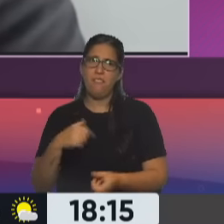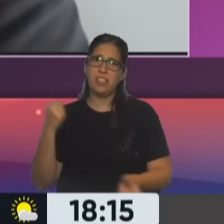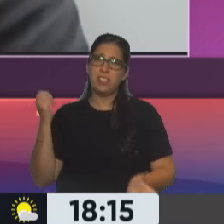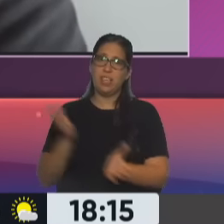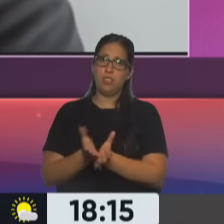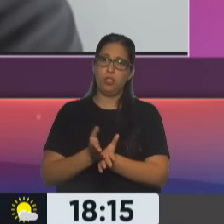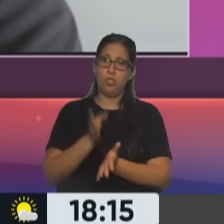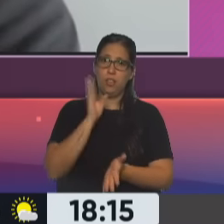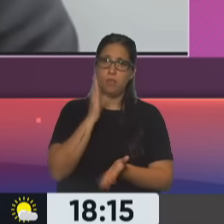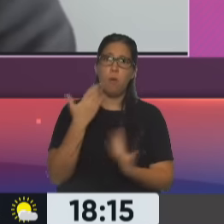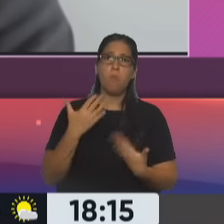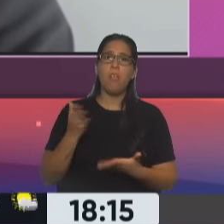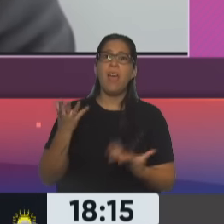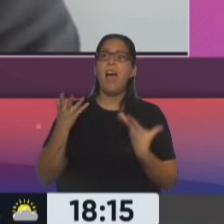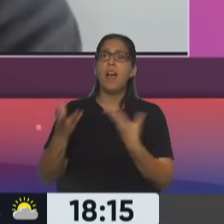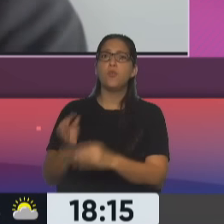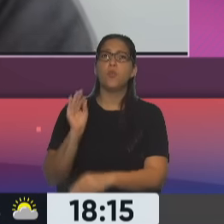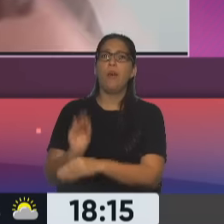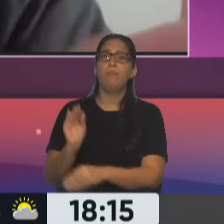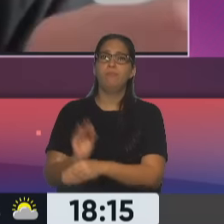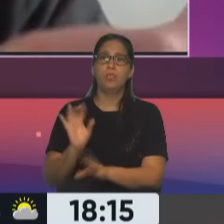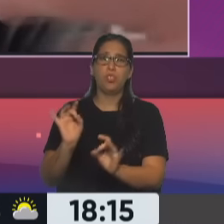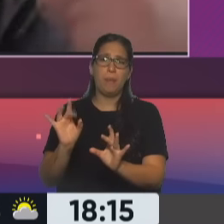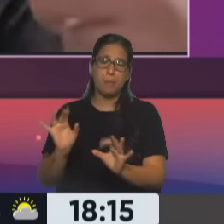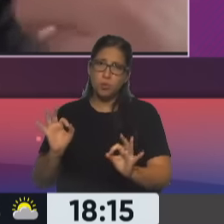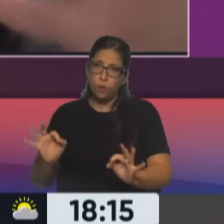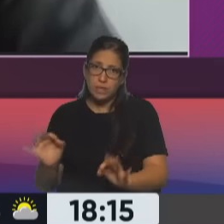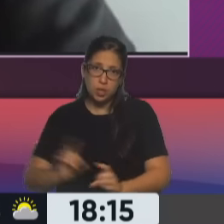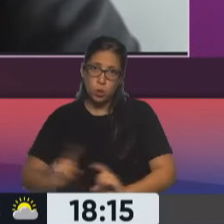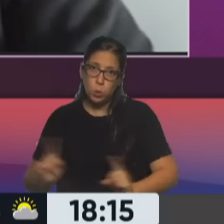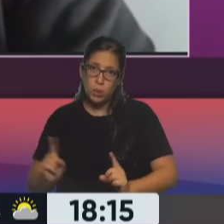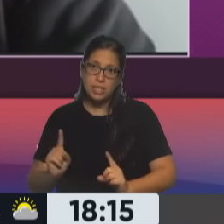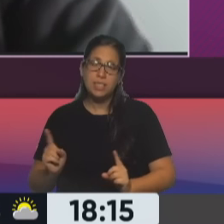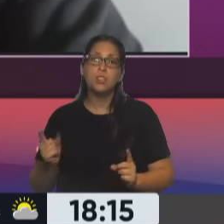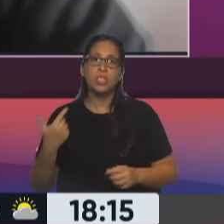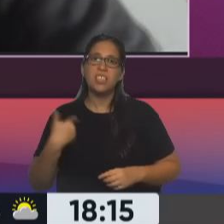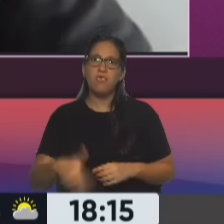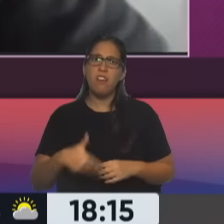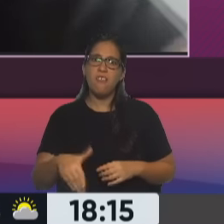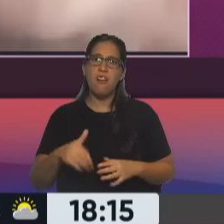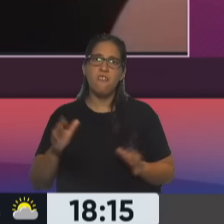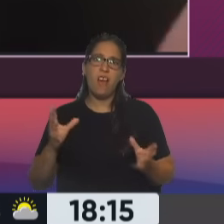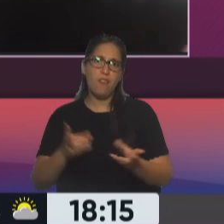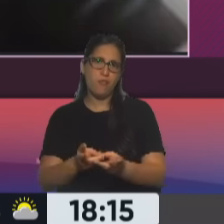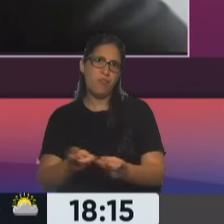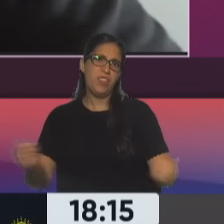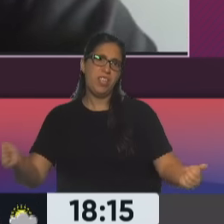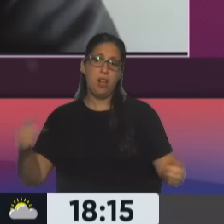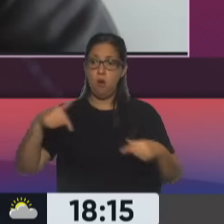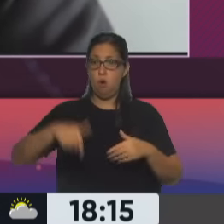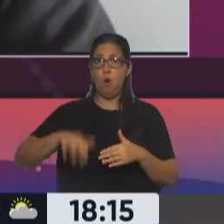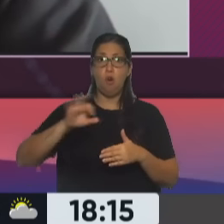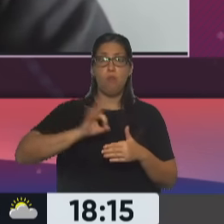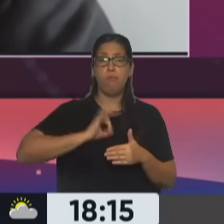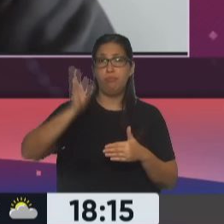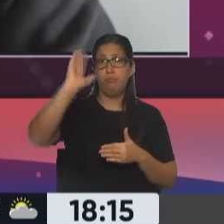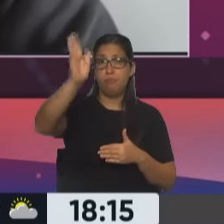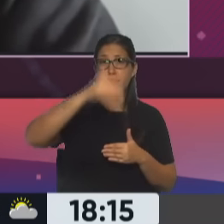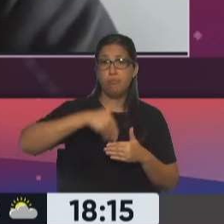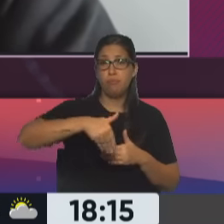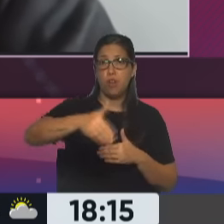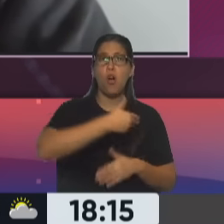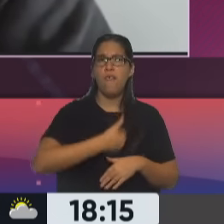le puede mandar ayuda humanitaria que no es suficiente. En algún punto esto va a terminar, ya sea ahora o en décadas o en años, el gobierno va